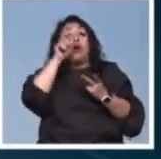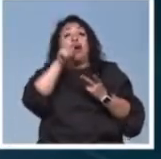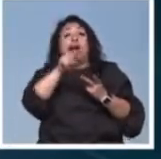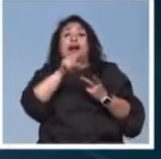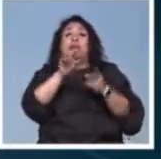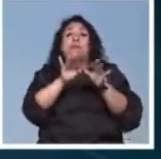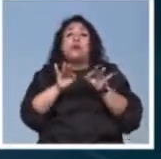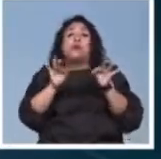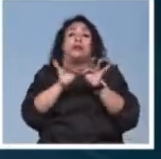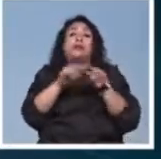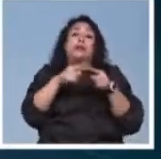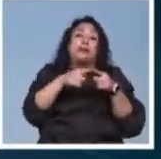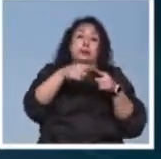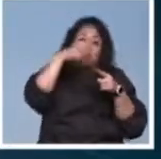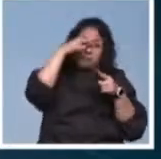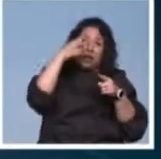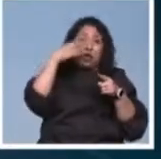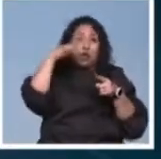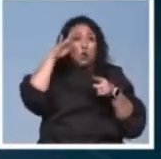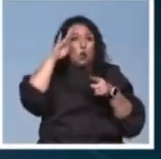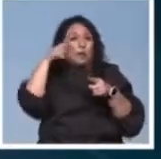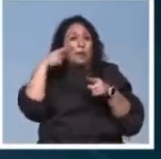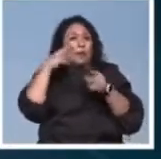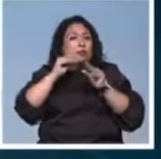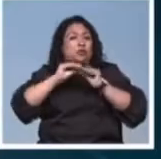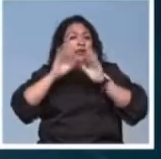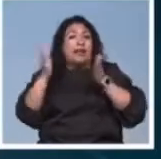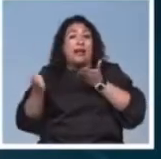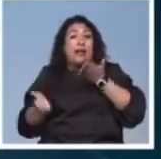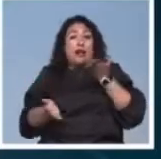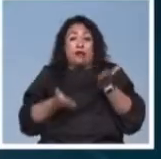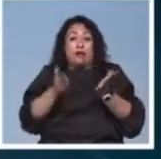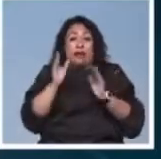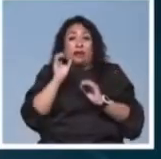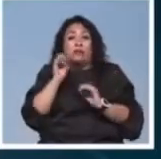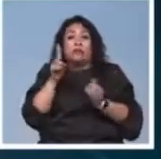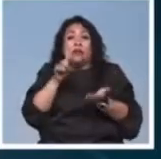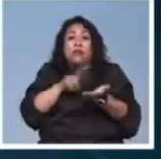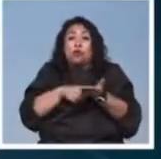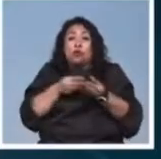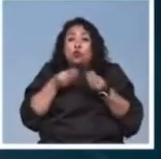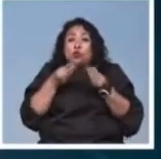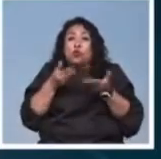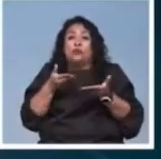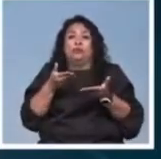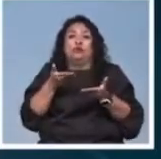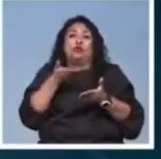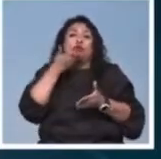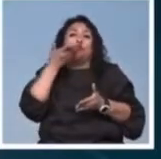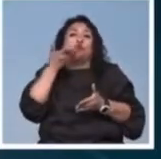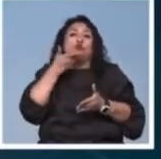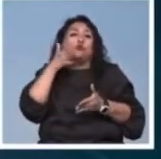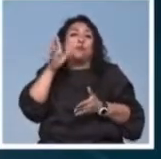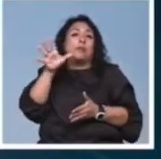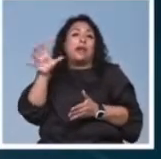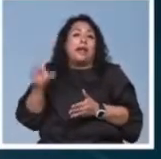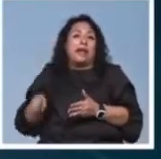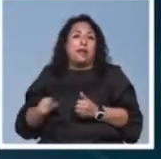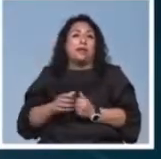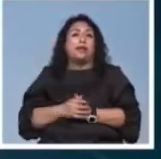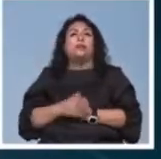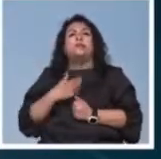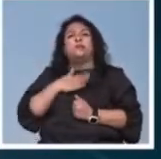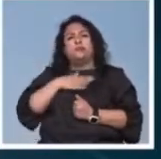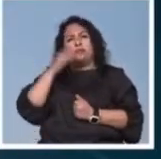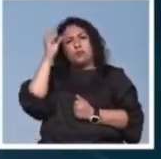raíz común entre México y Cuba es evidente en el baile, que además se nutre de la tradición africana. Yo creo